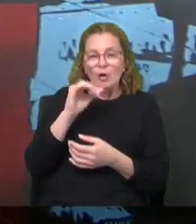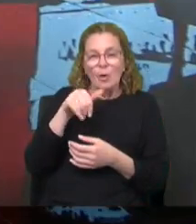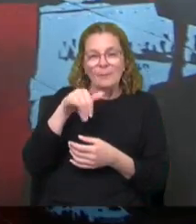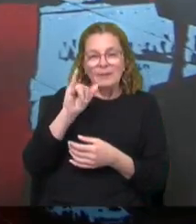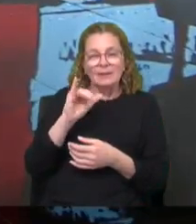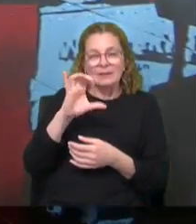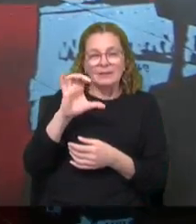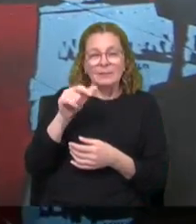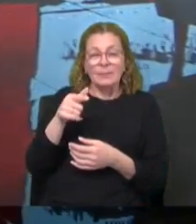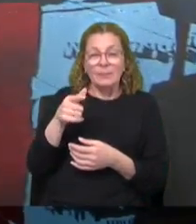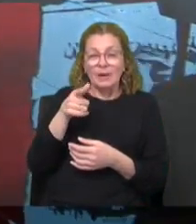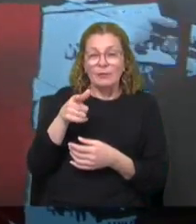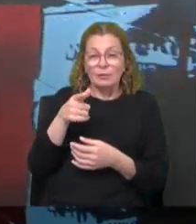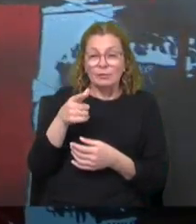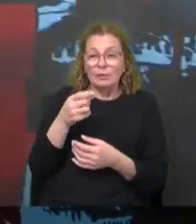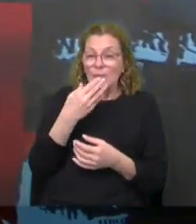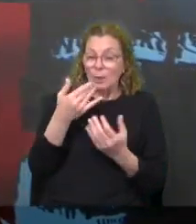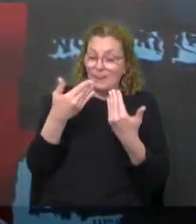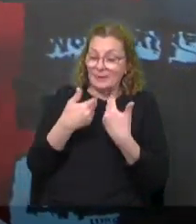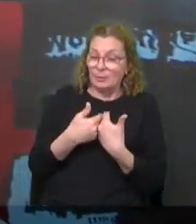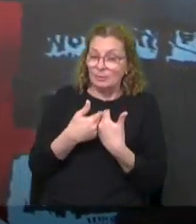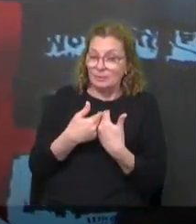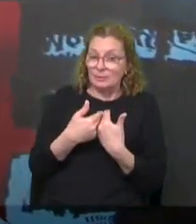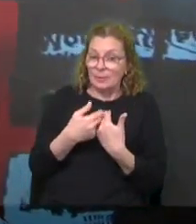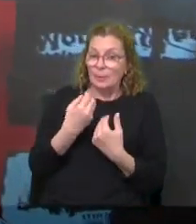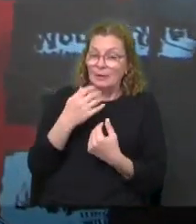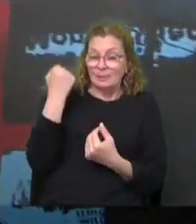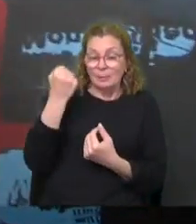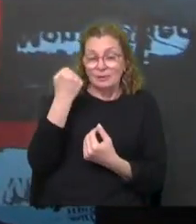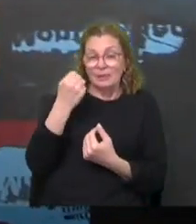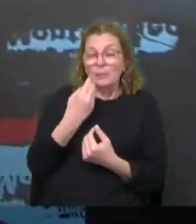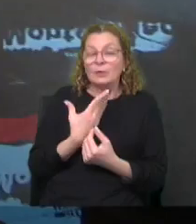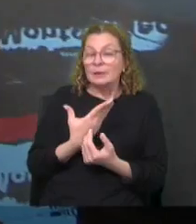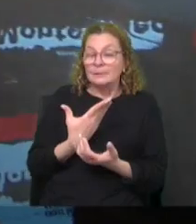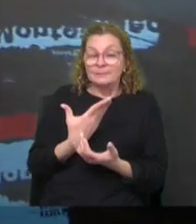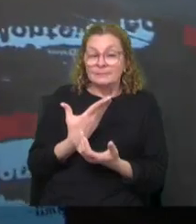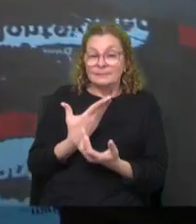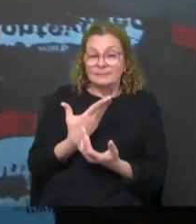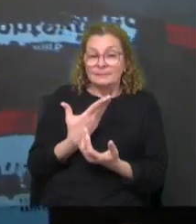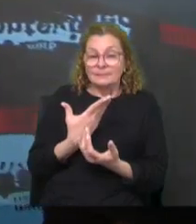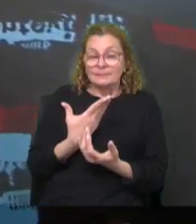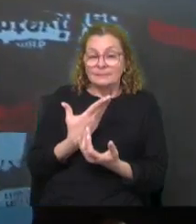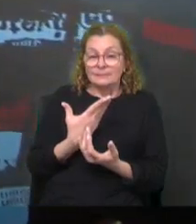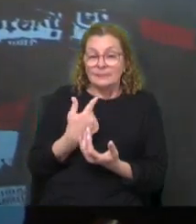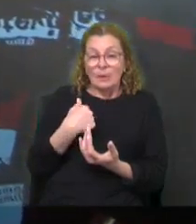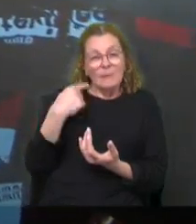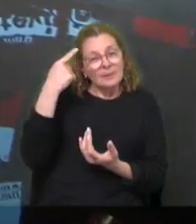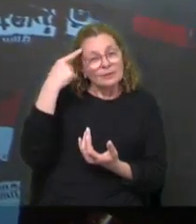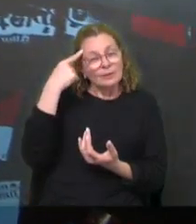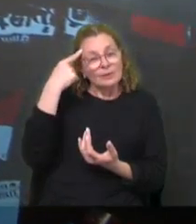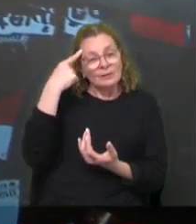Pa, qué buena pregunta. ¿Por qué es importante? Porque... yo creo que es